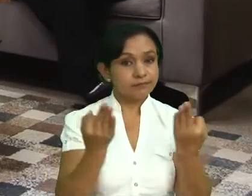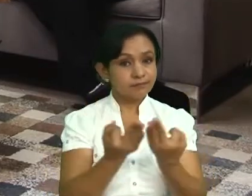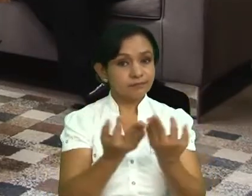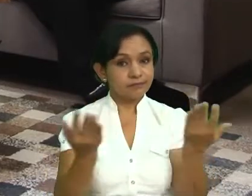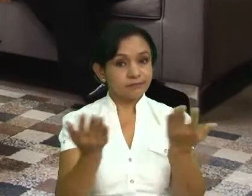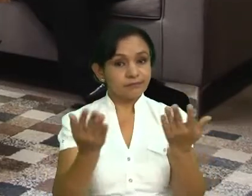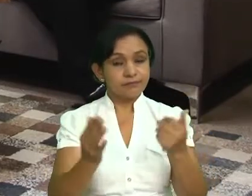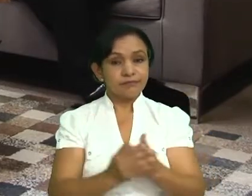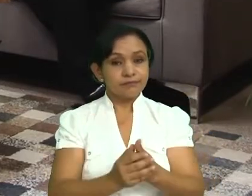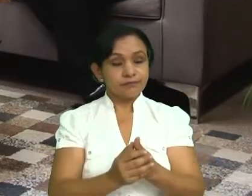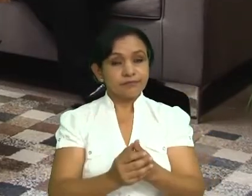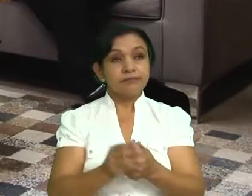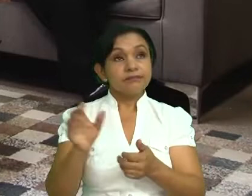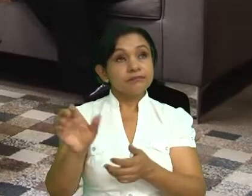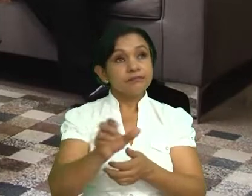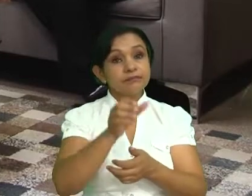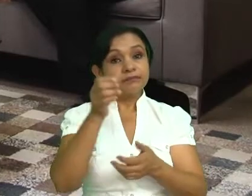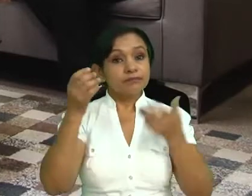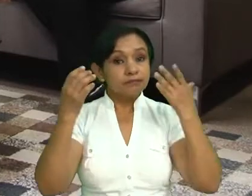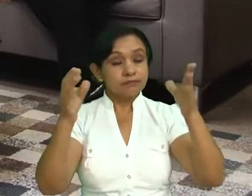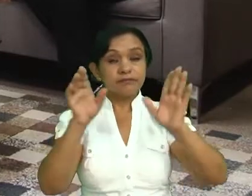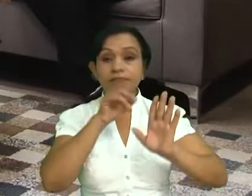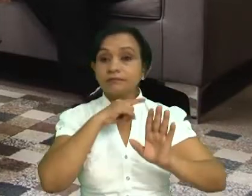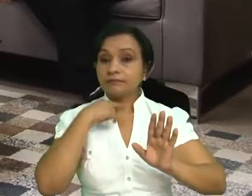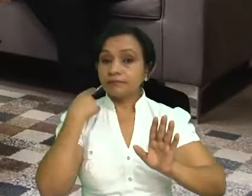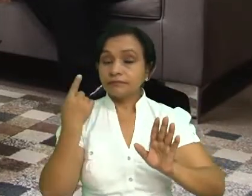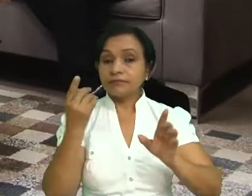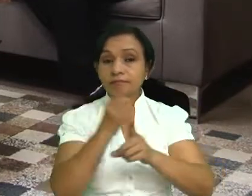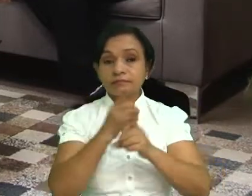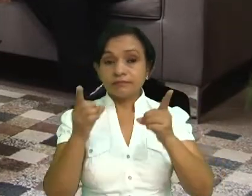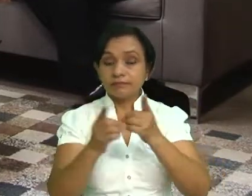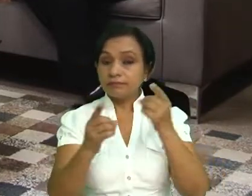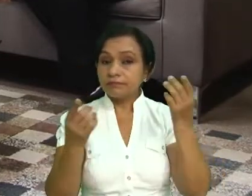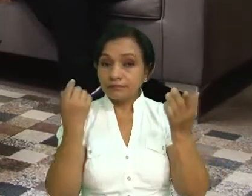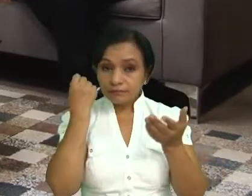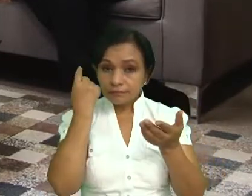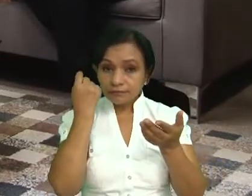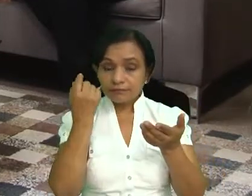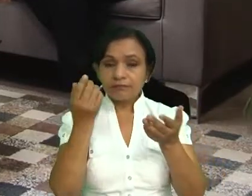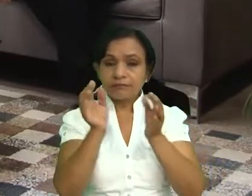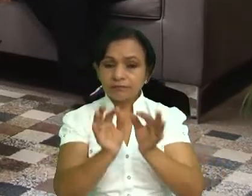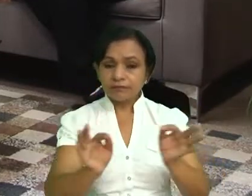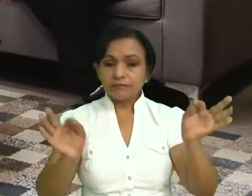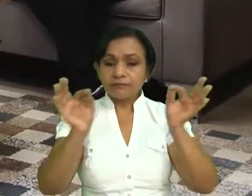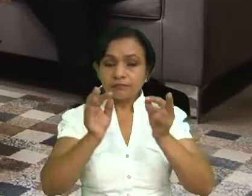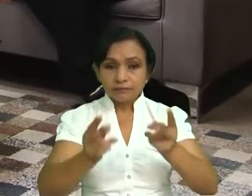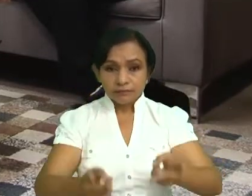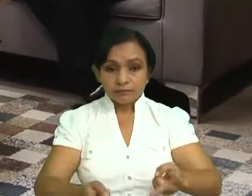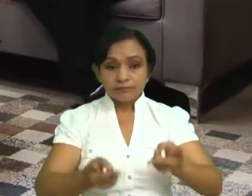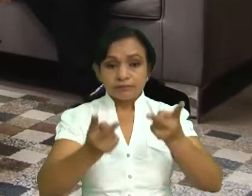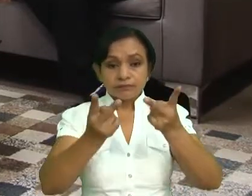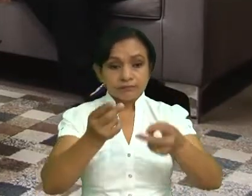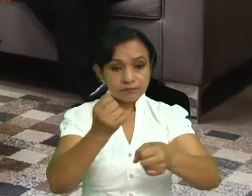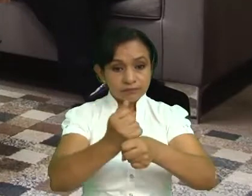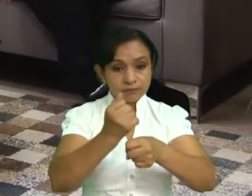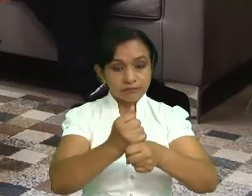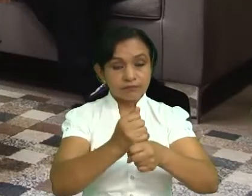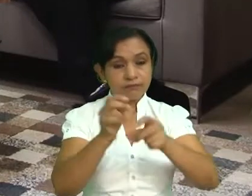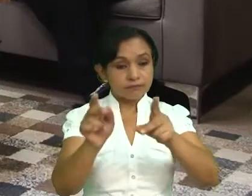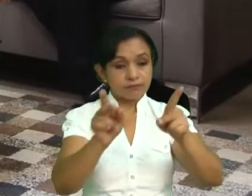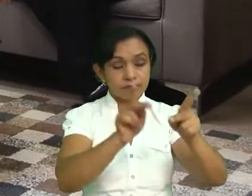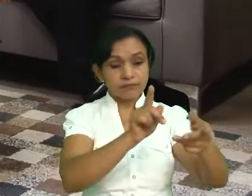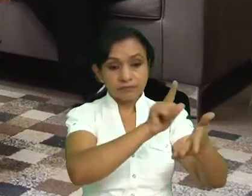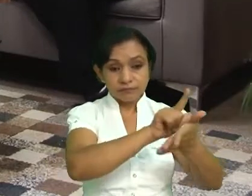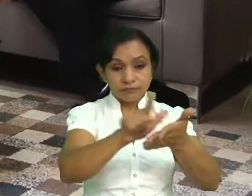de repente pues hay otras realidades, ¿no? Sí. ¿Cuán importante es garantizar los medios de vida y también la sanidad de nuestro